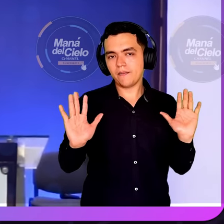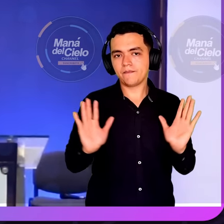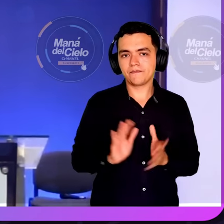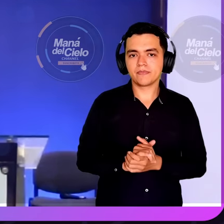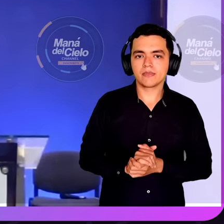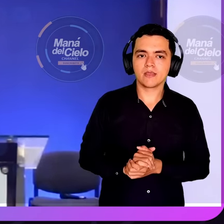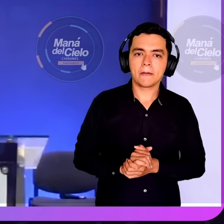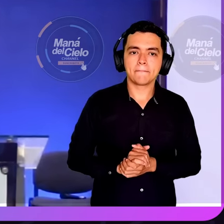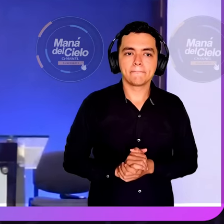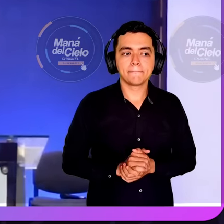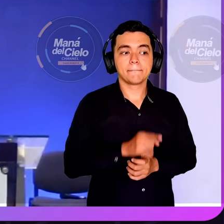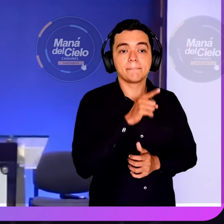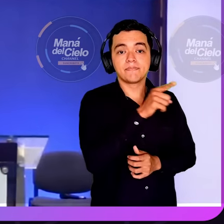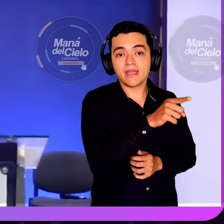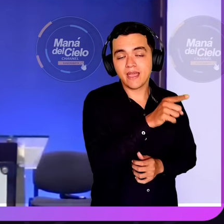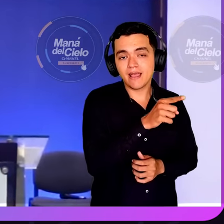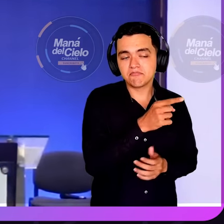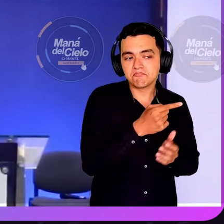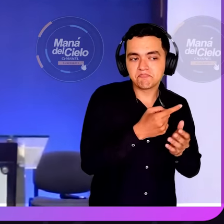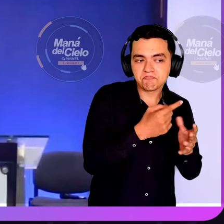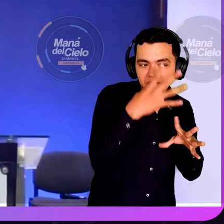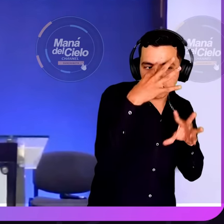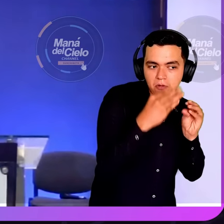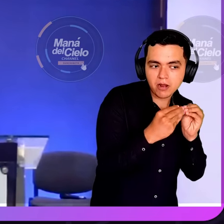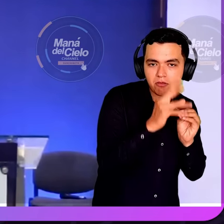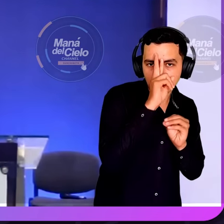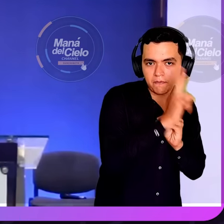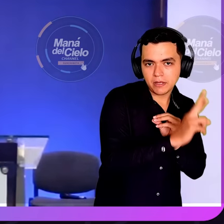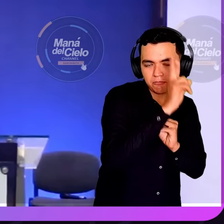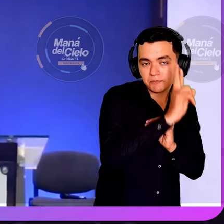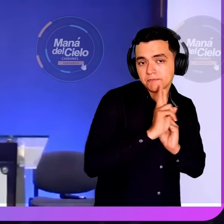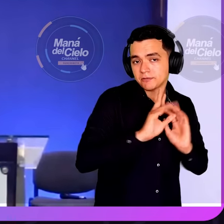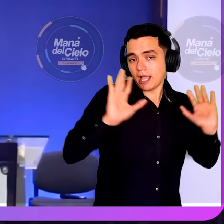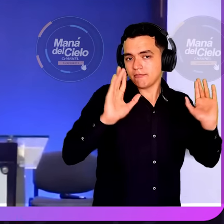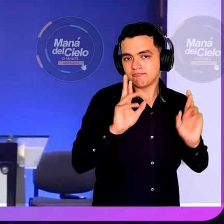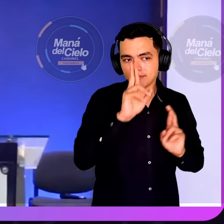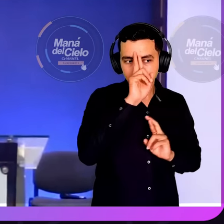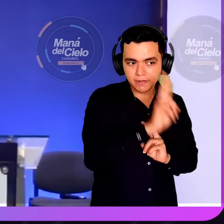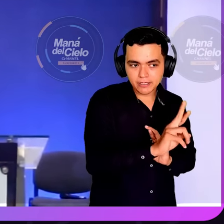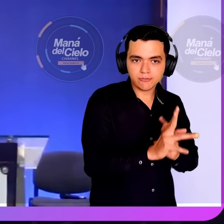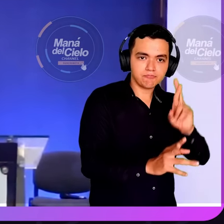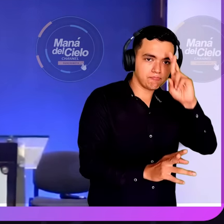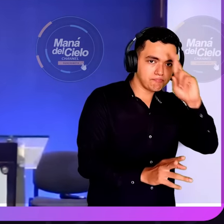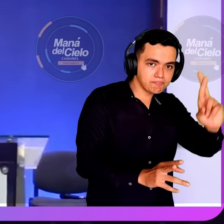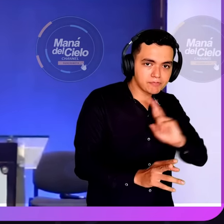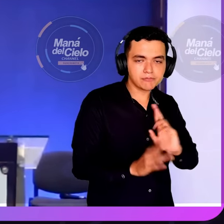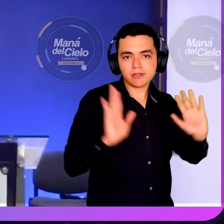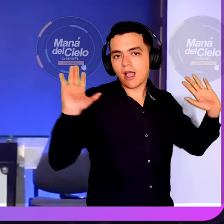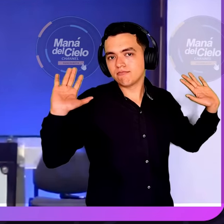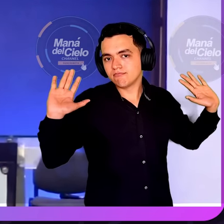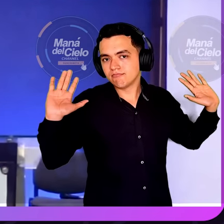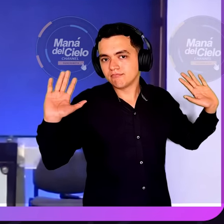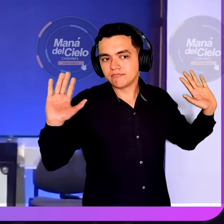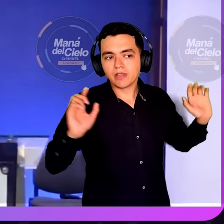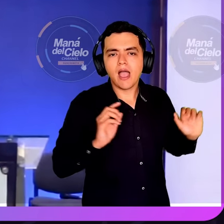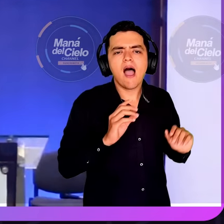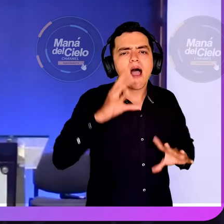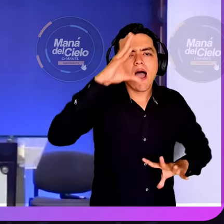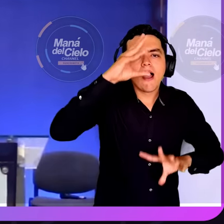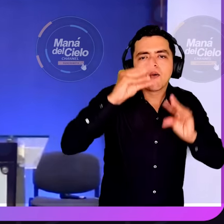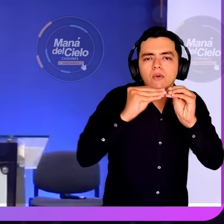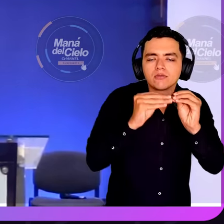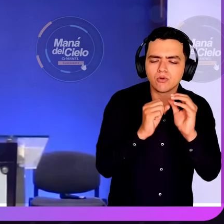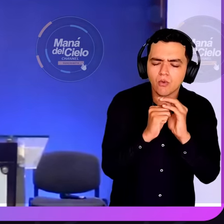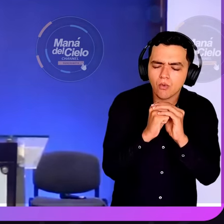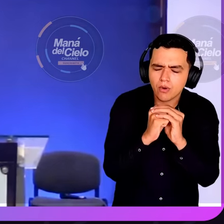me ha enseñado. Pero algún día, sin yo decirlo, él dijo, mami, tú no te imaginas lo que yo te he aprendido. Tú no te imaginas lo que yo he aprendido de ti. Tú